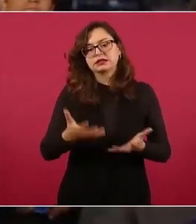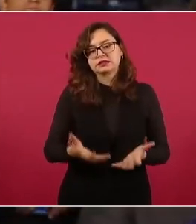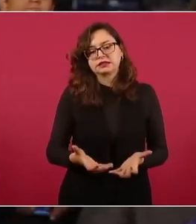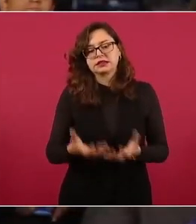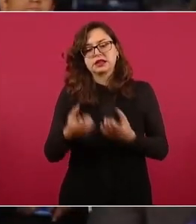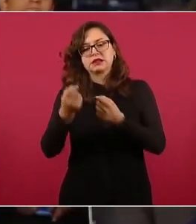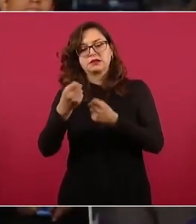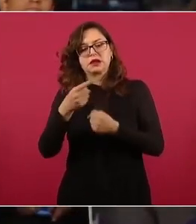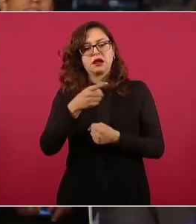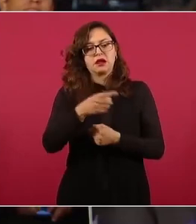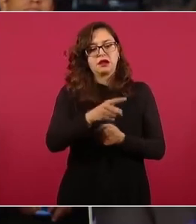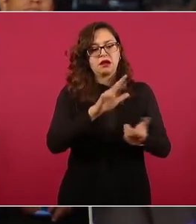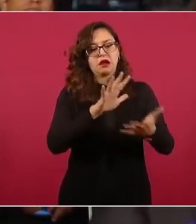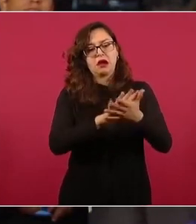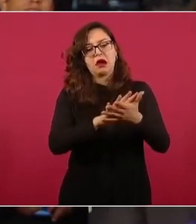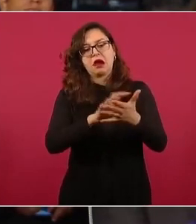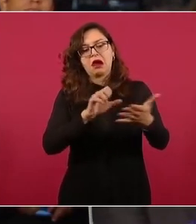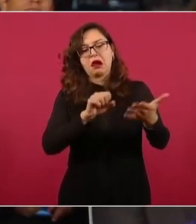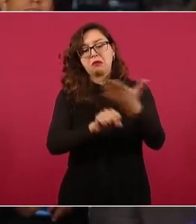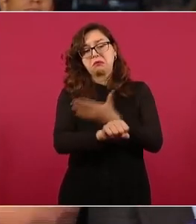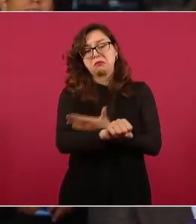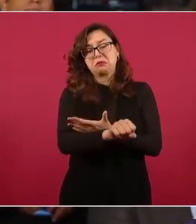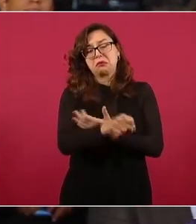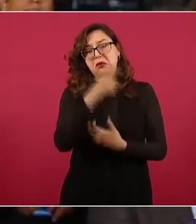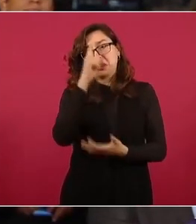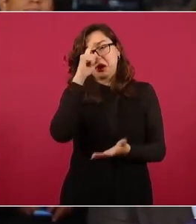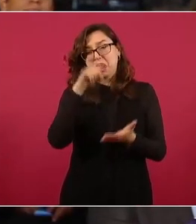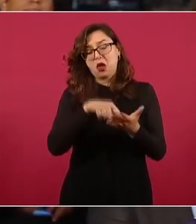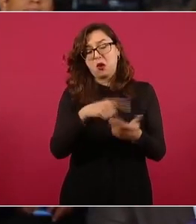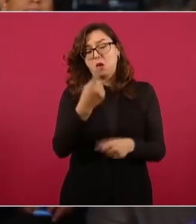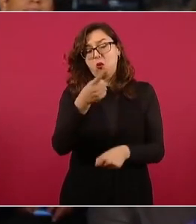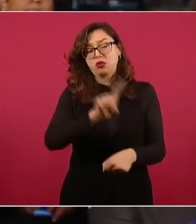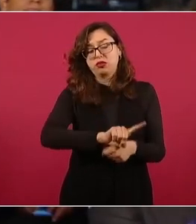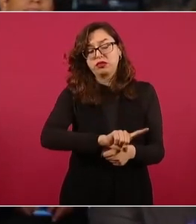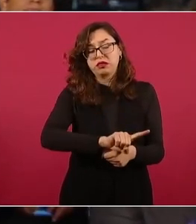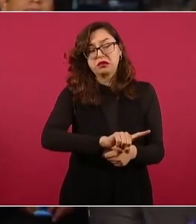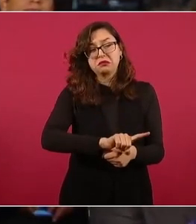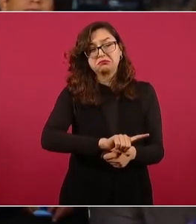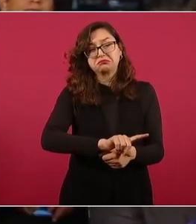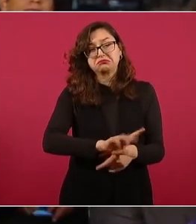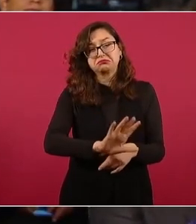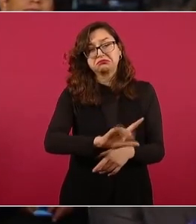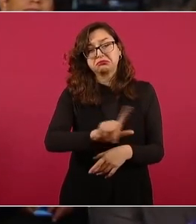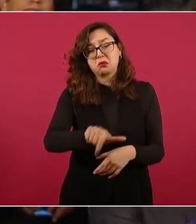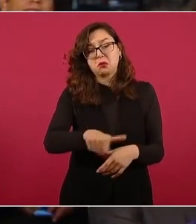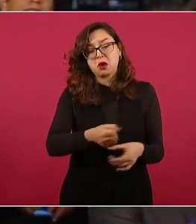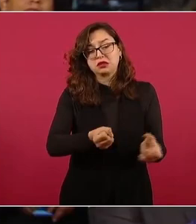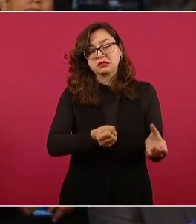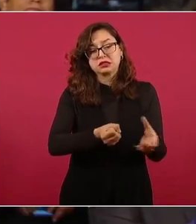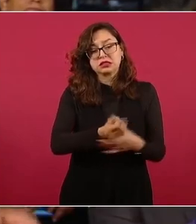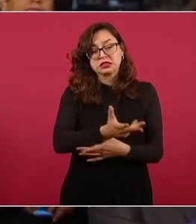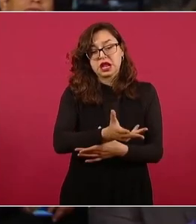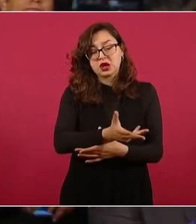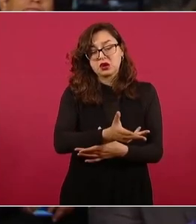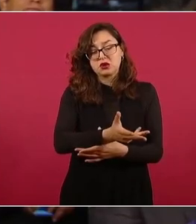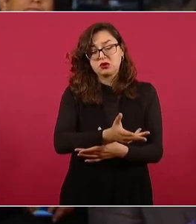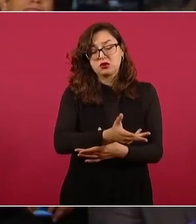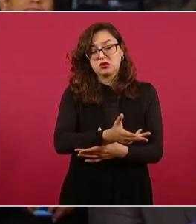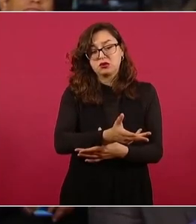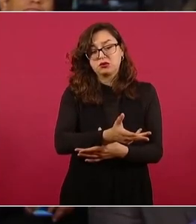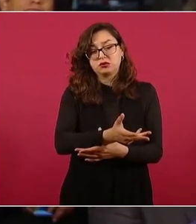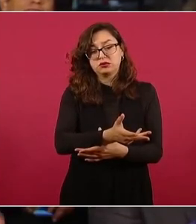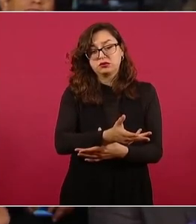No estuvo ni un día, estuvo en la cárcel, pero ya él salió después de estos malos manejos.